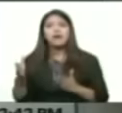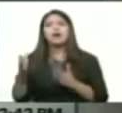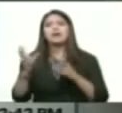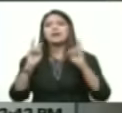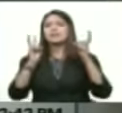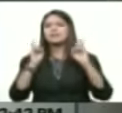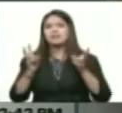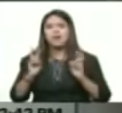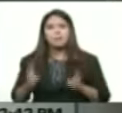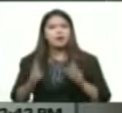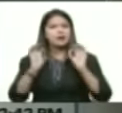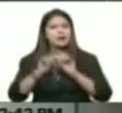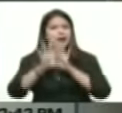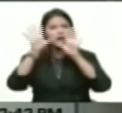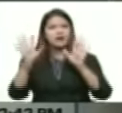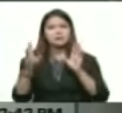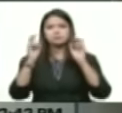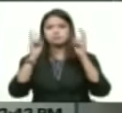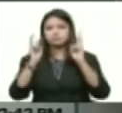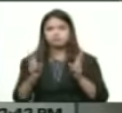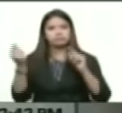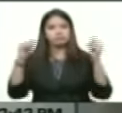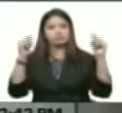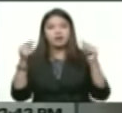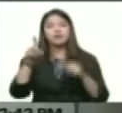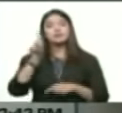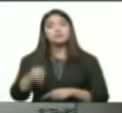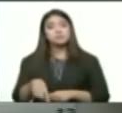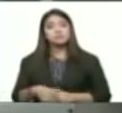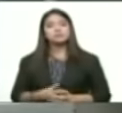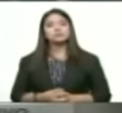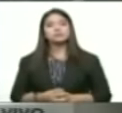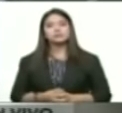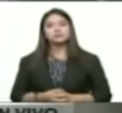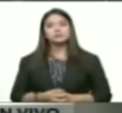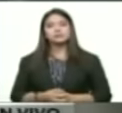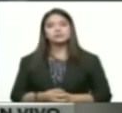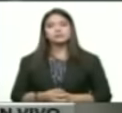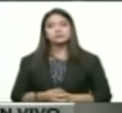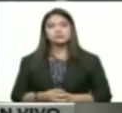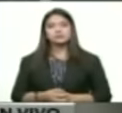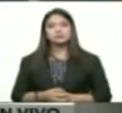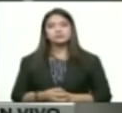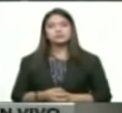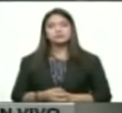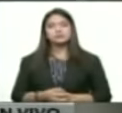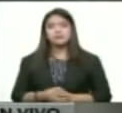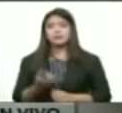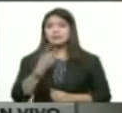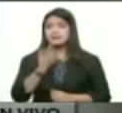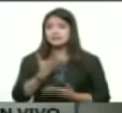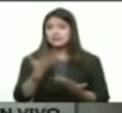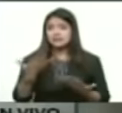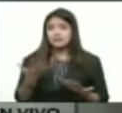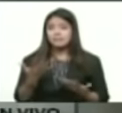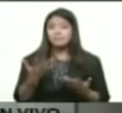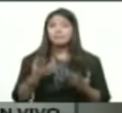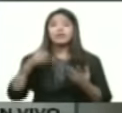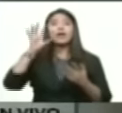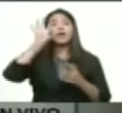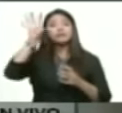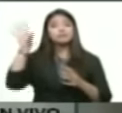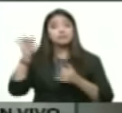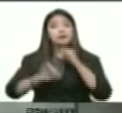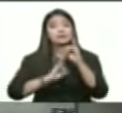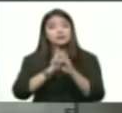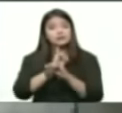cuáles son las áreas específicas que se van a tocar y también se refirió a que hay entes